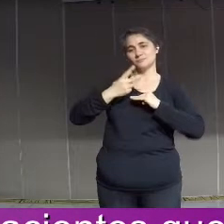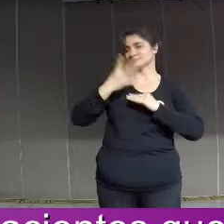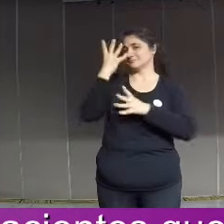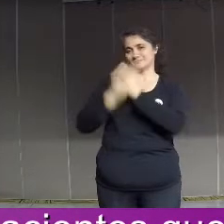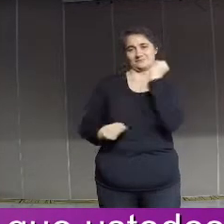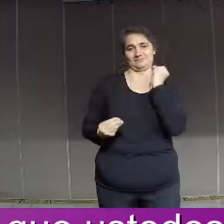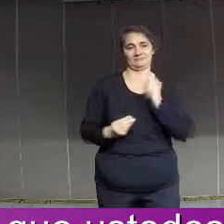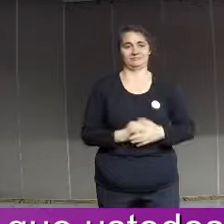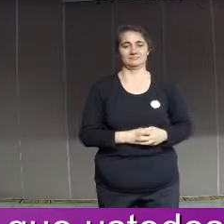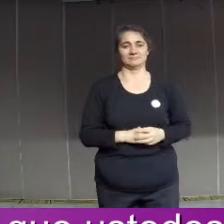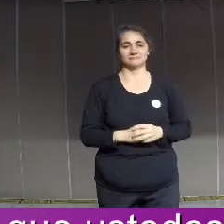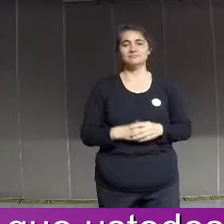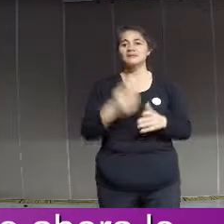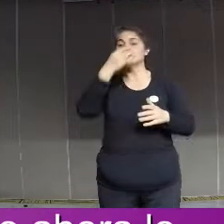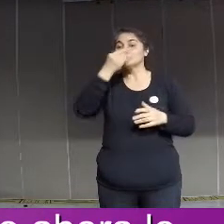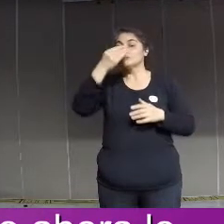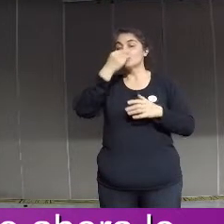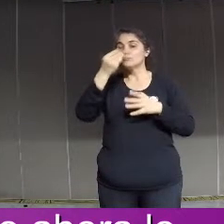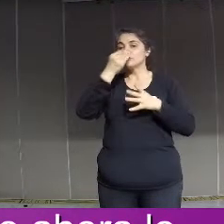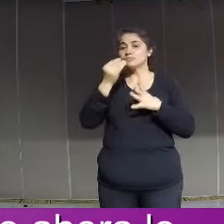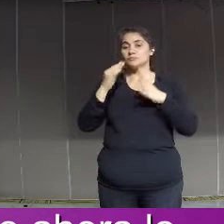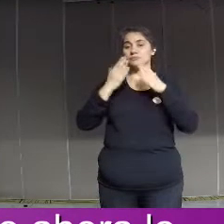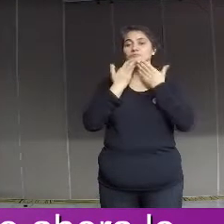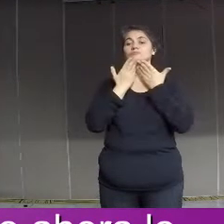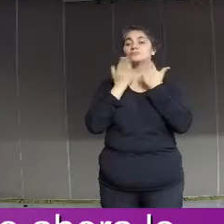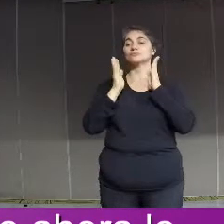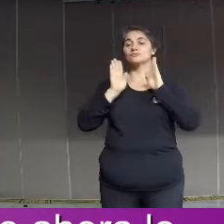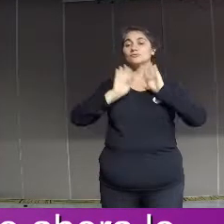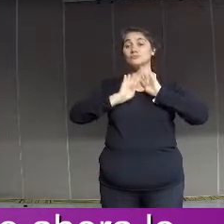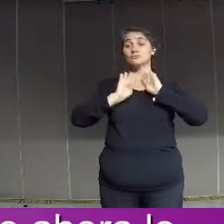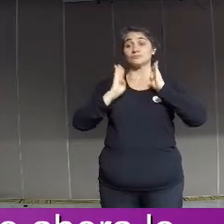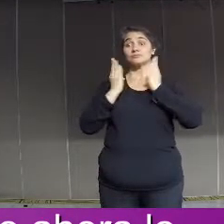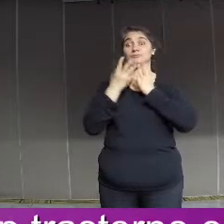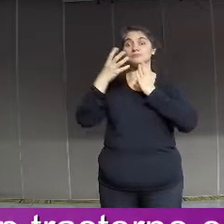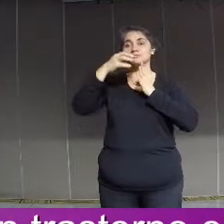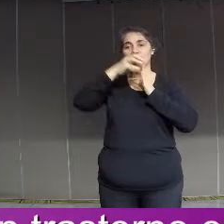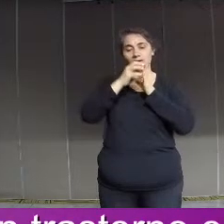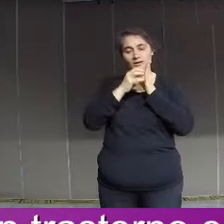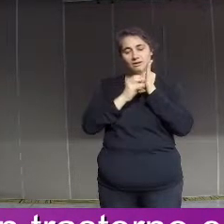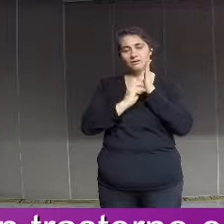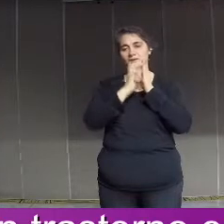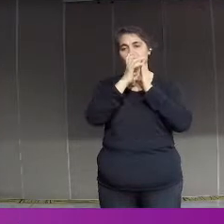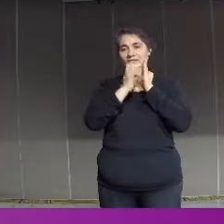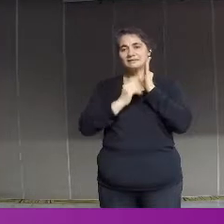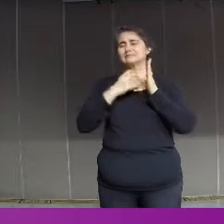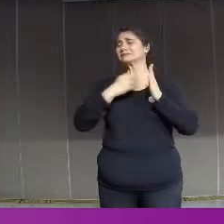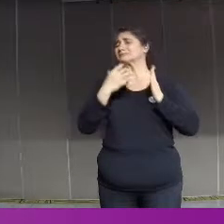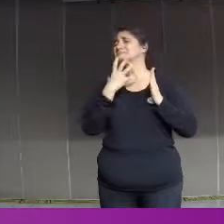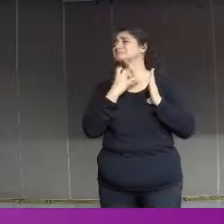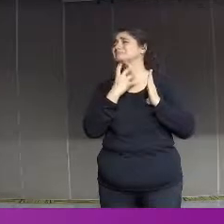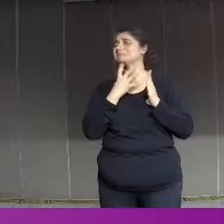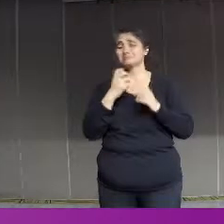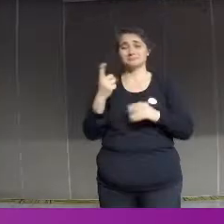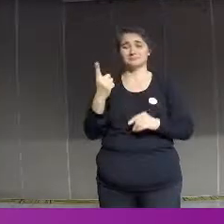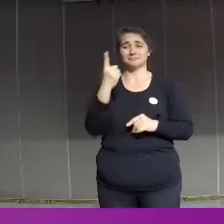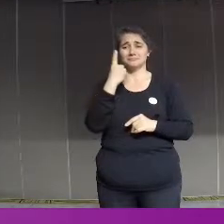Y esa acumulación de secreciones en la pared de la faringe es lo que nosotros llamamos lago faríngeo, ¿sí? Es el lago